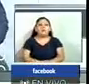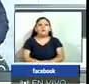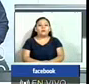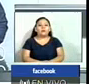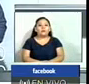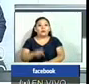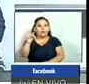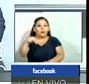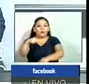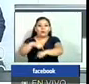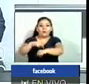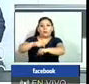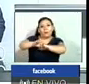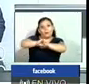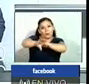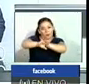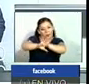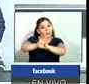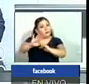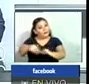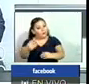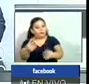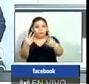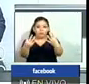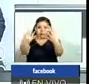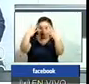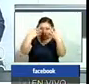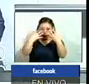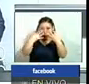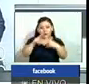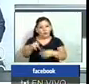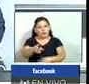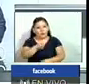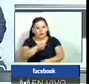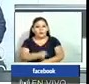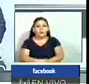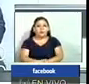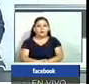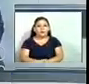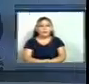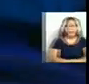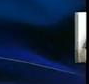momento de que vayamos a una pausa comercial pero continúe con nosotros somos Noticiero Hechos